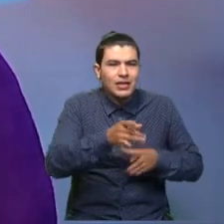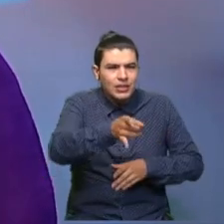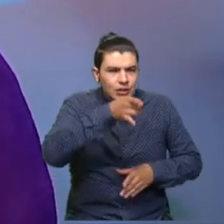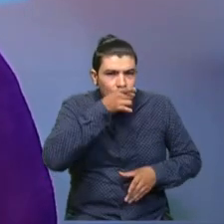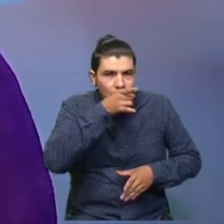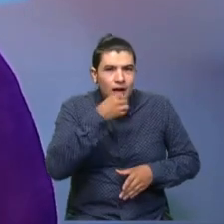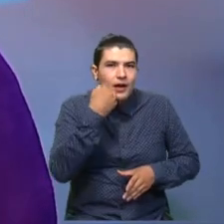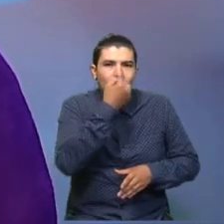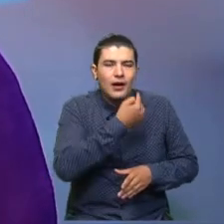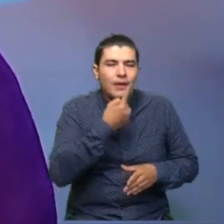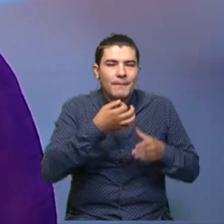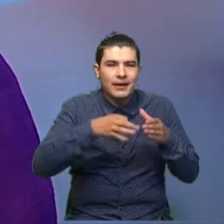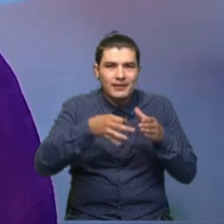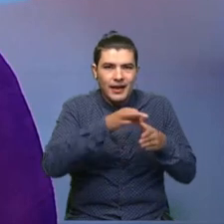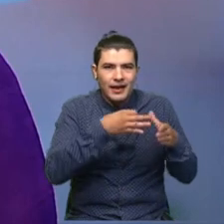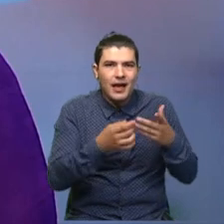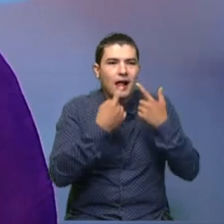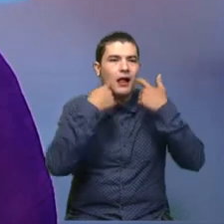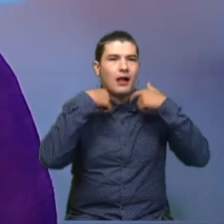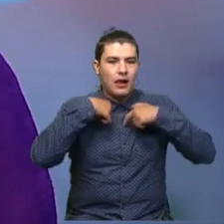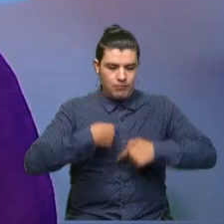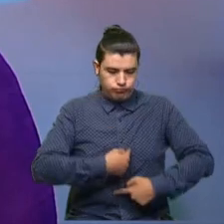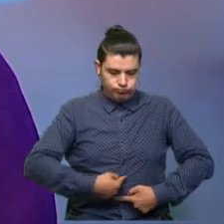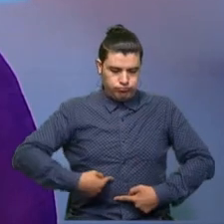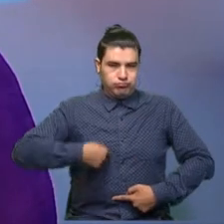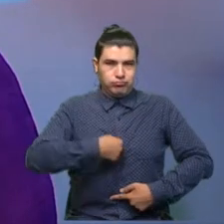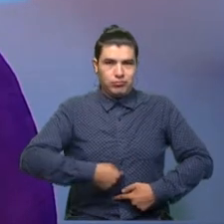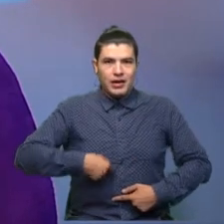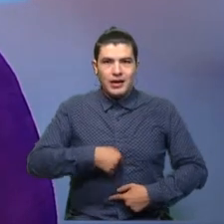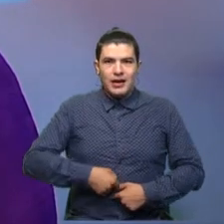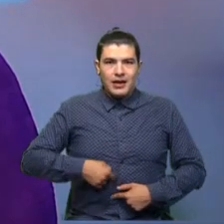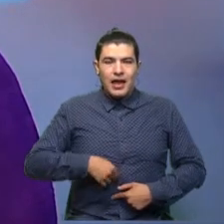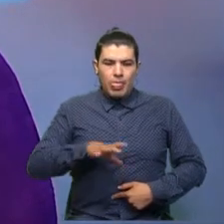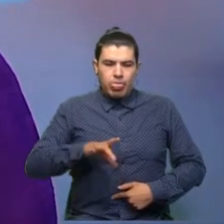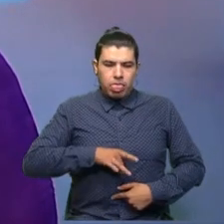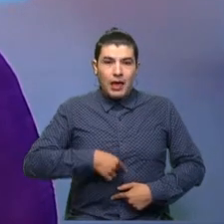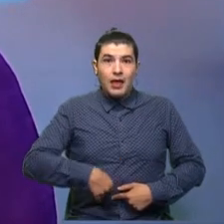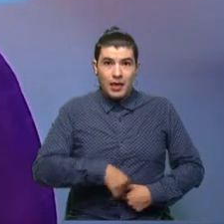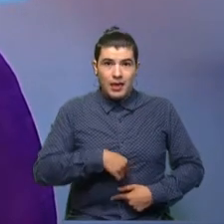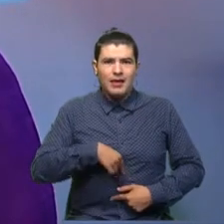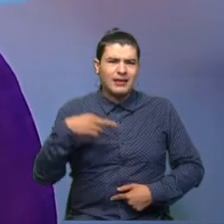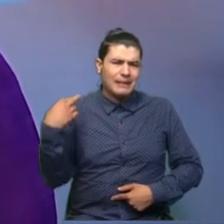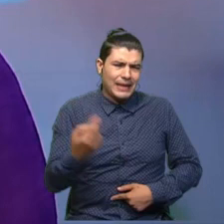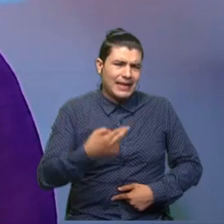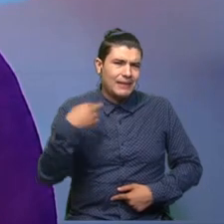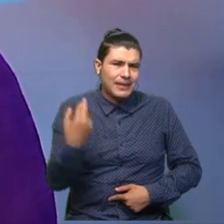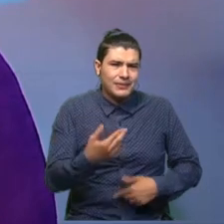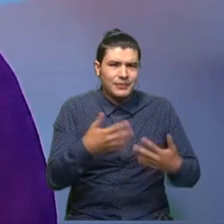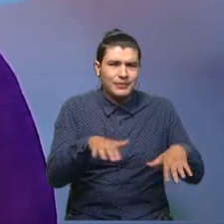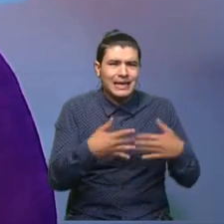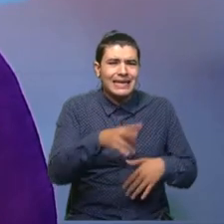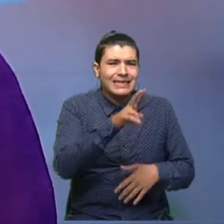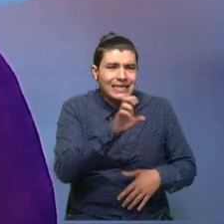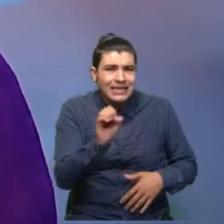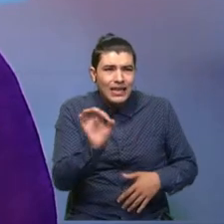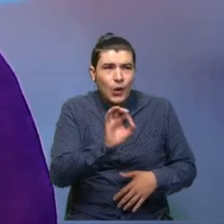infección por una bacteria que se aloja a nivel de la mucosa gástrica. Es muy común, de hecho entre 60 y 80%